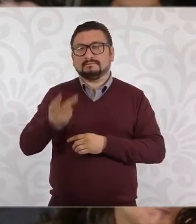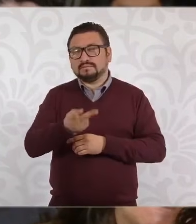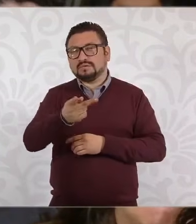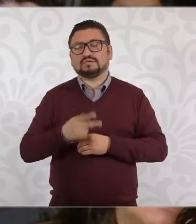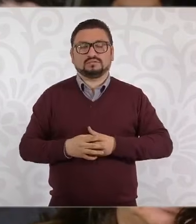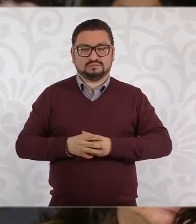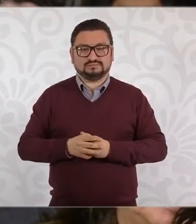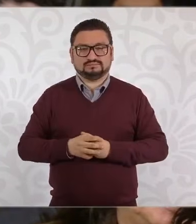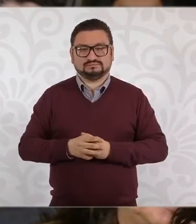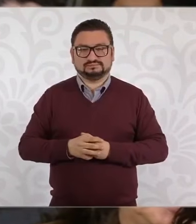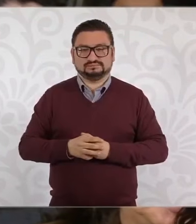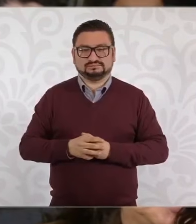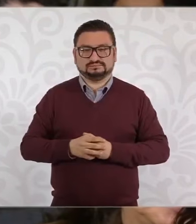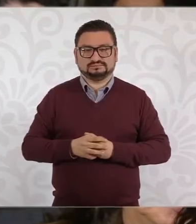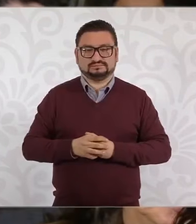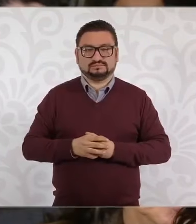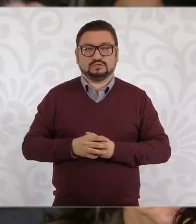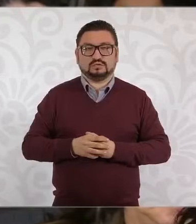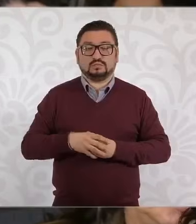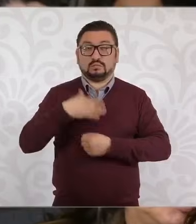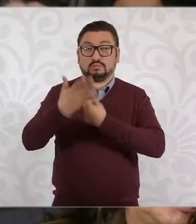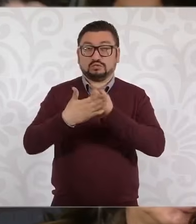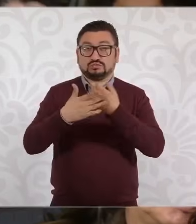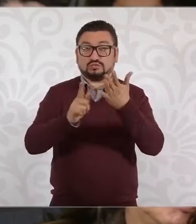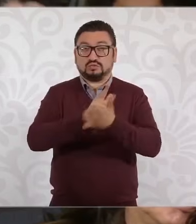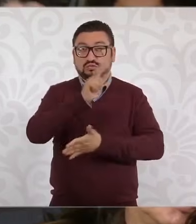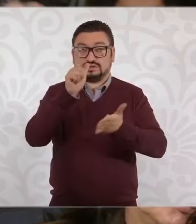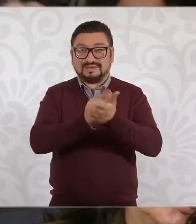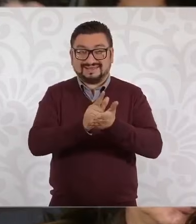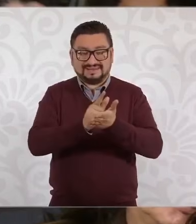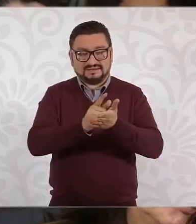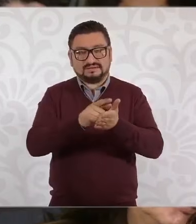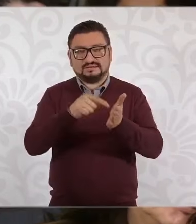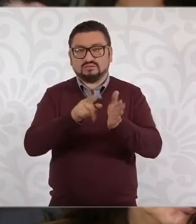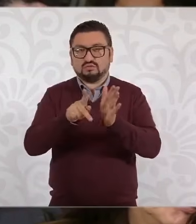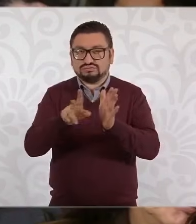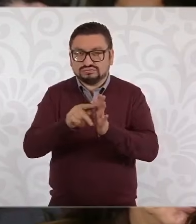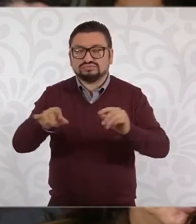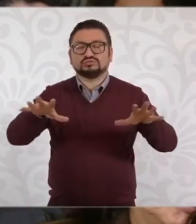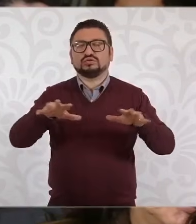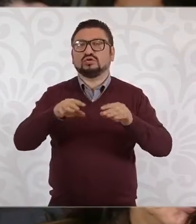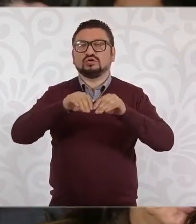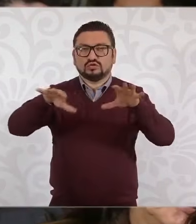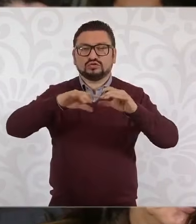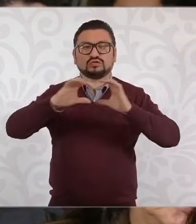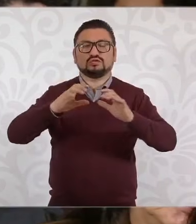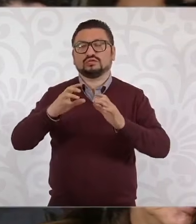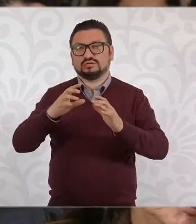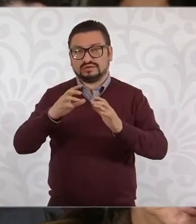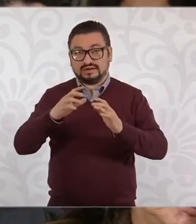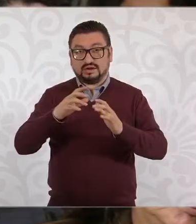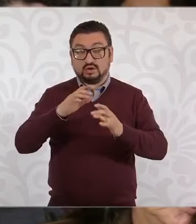entrar a una ley del sector comunicaciones, ya no únicamente de los medios